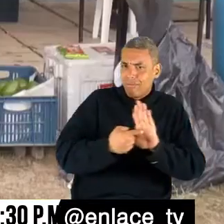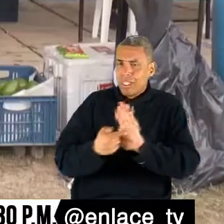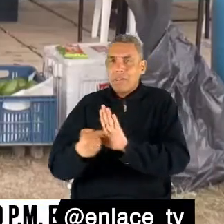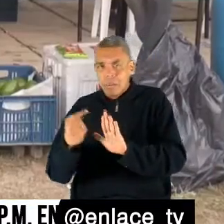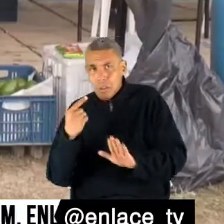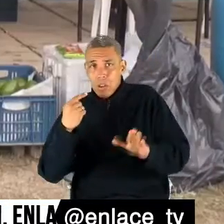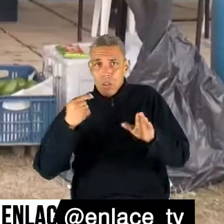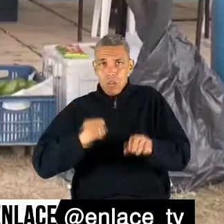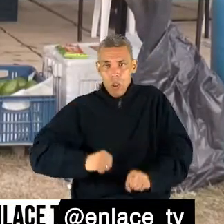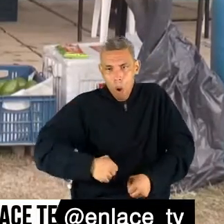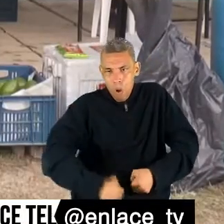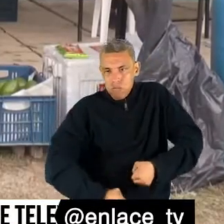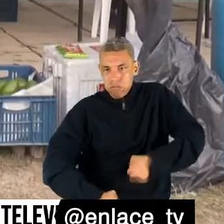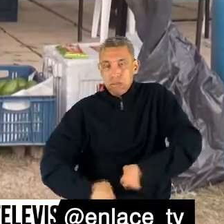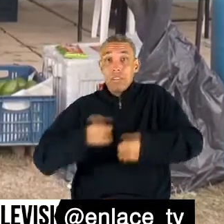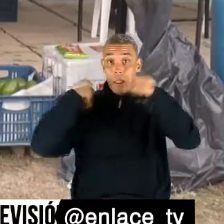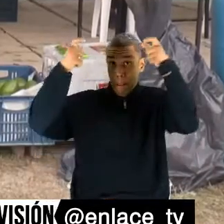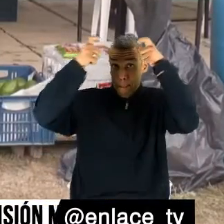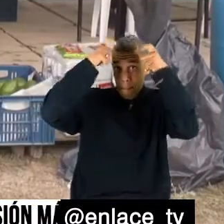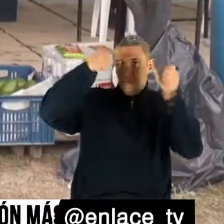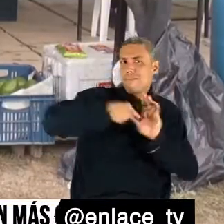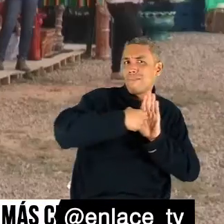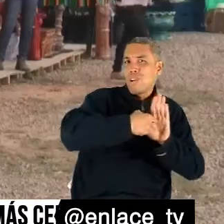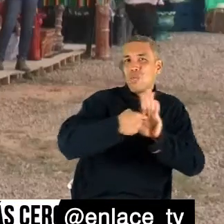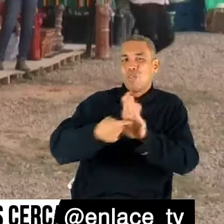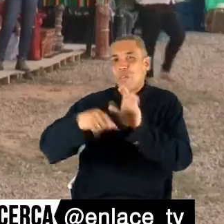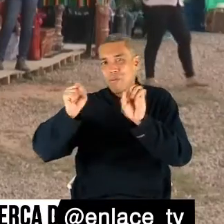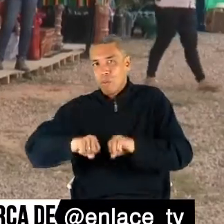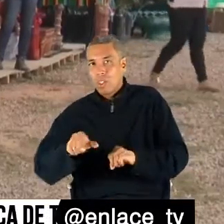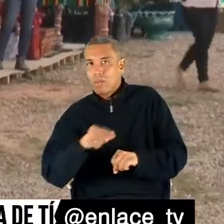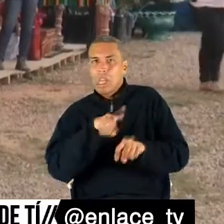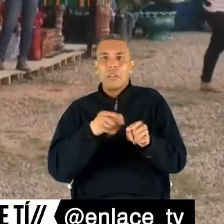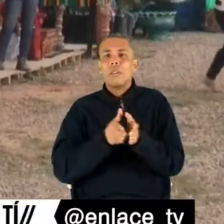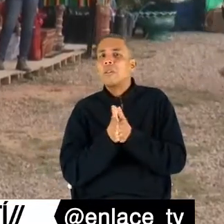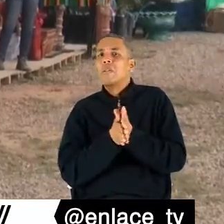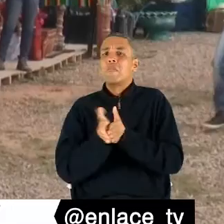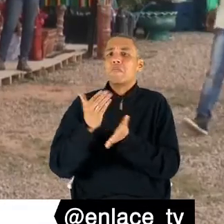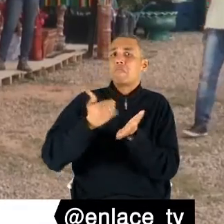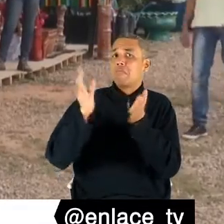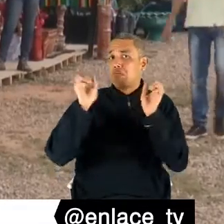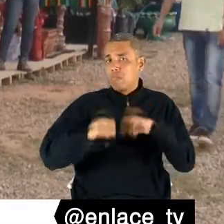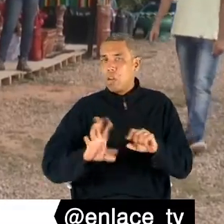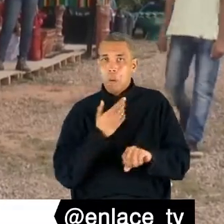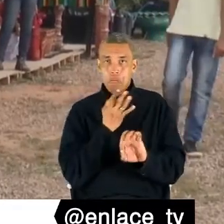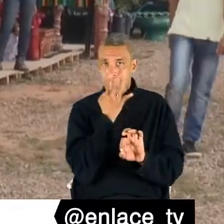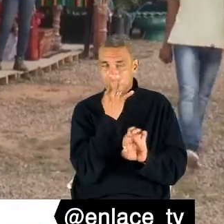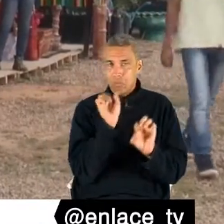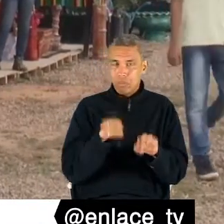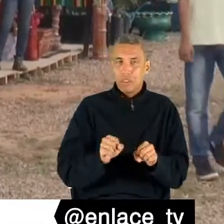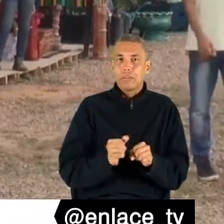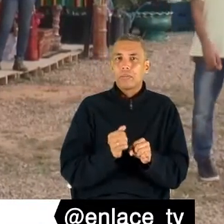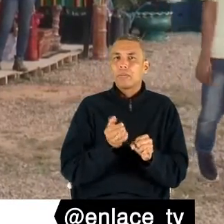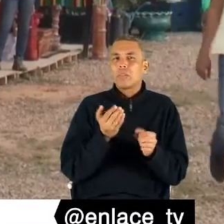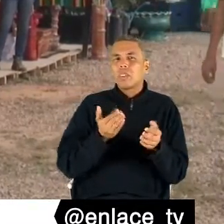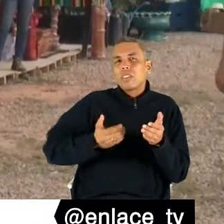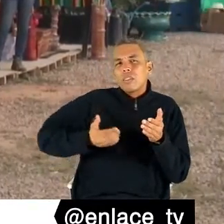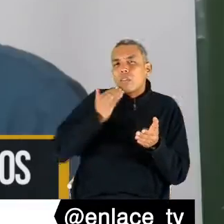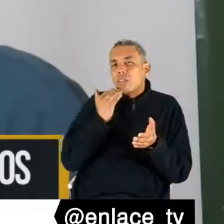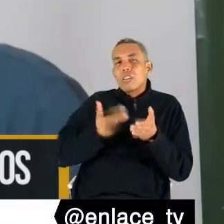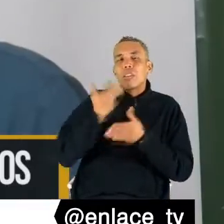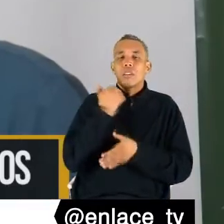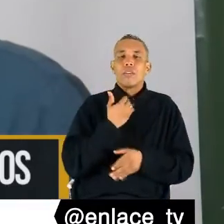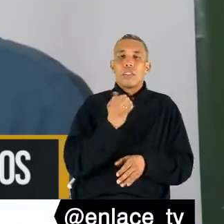y exposición académica en nuestro municipio que acompañan la feria del 13 de junio al 16